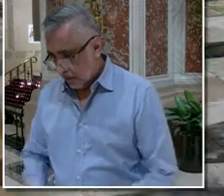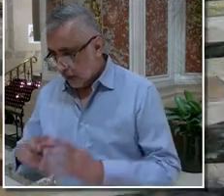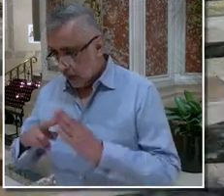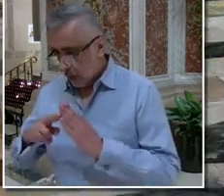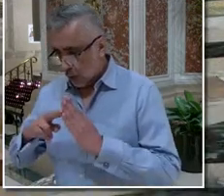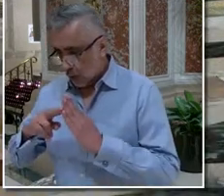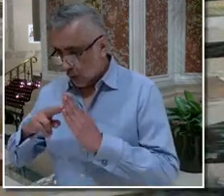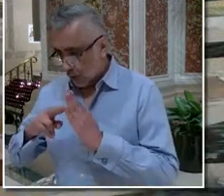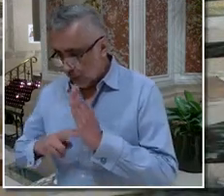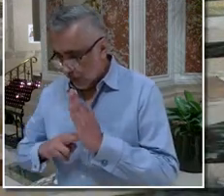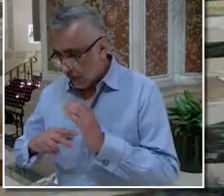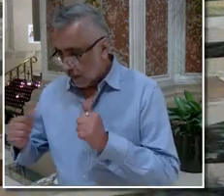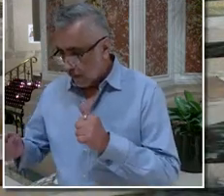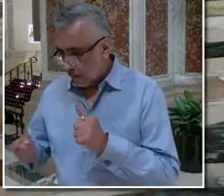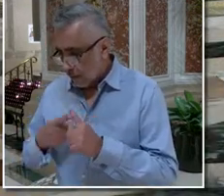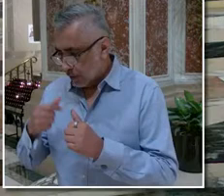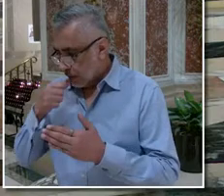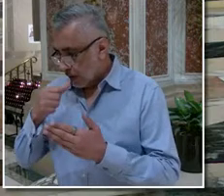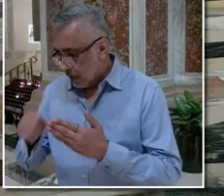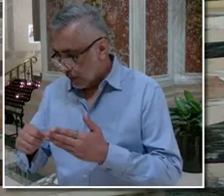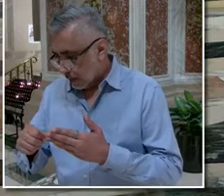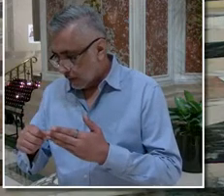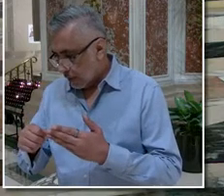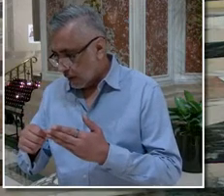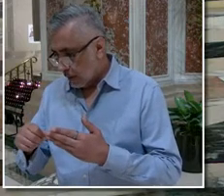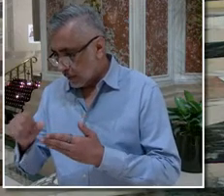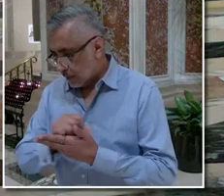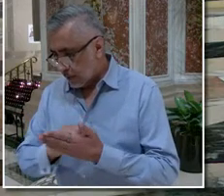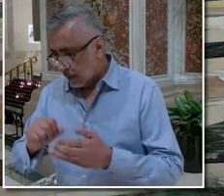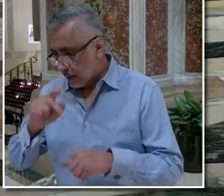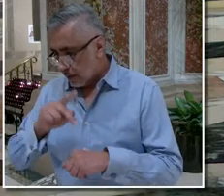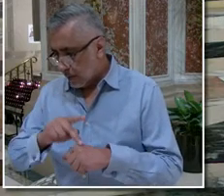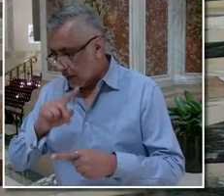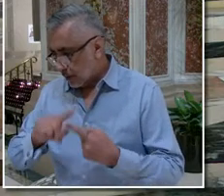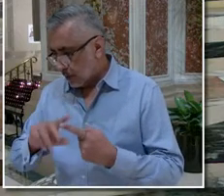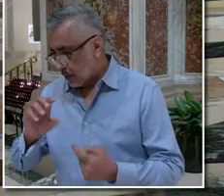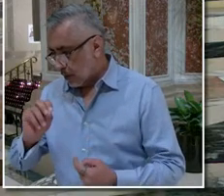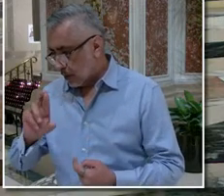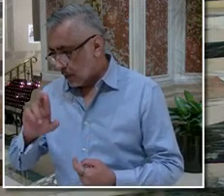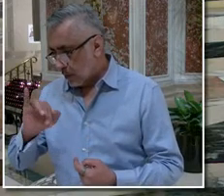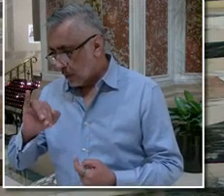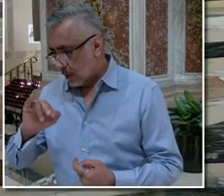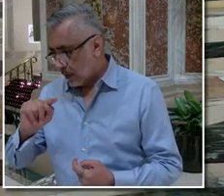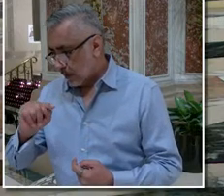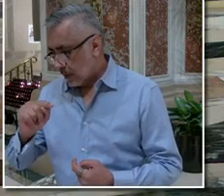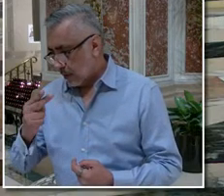Lectura de la primera carta del apóstol San Pablo a los Corintios.